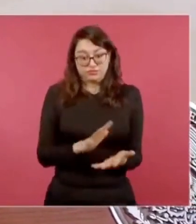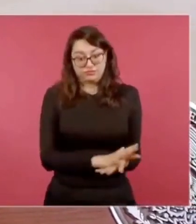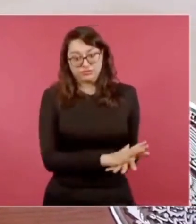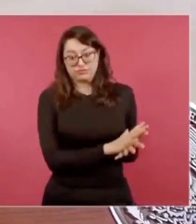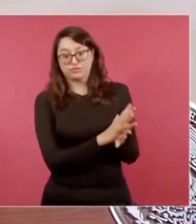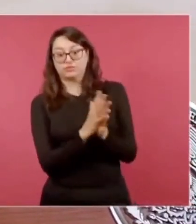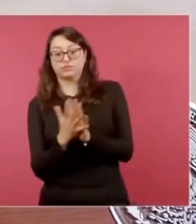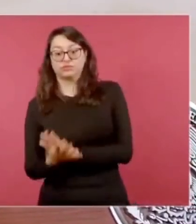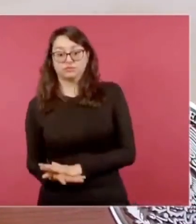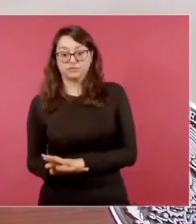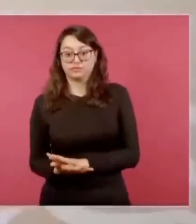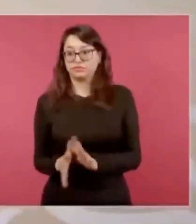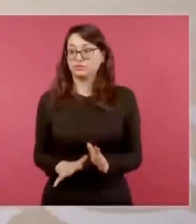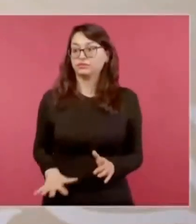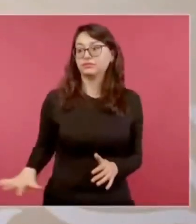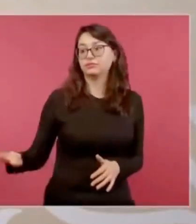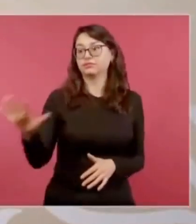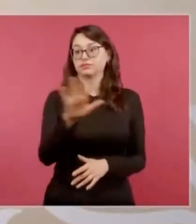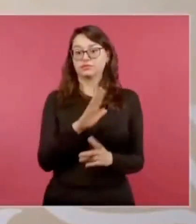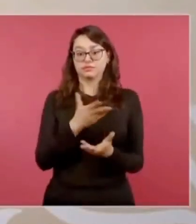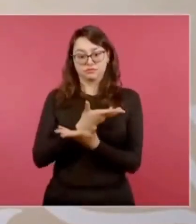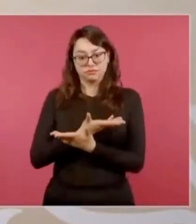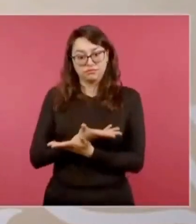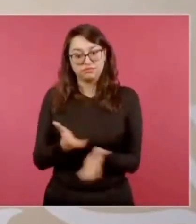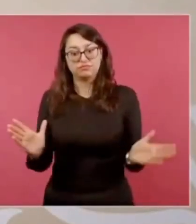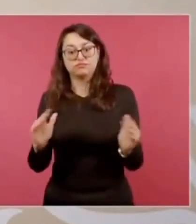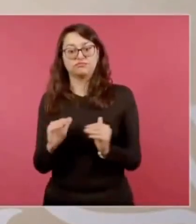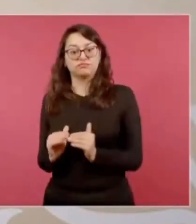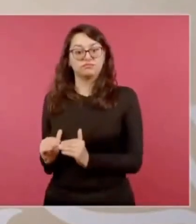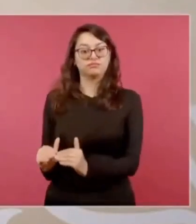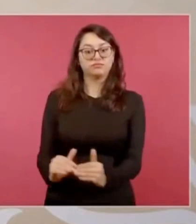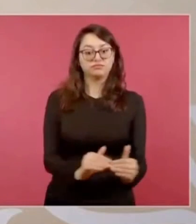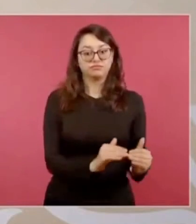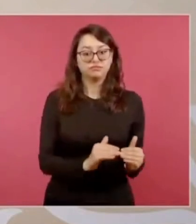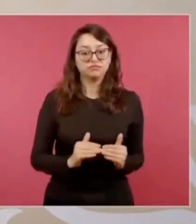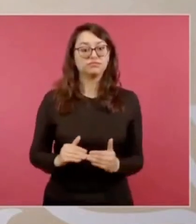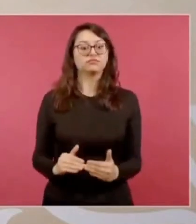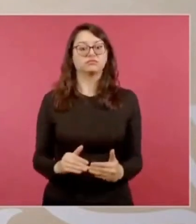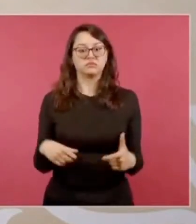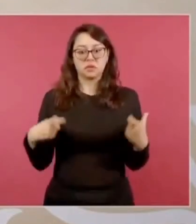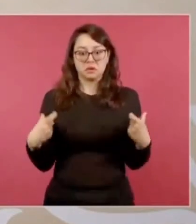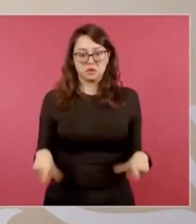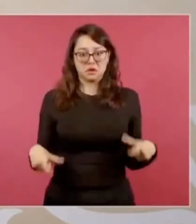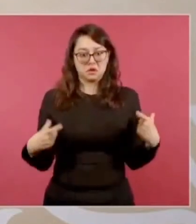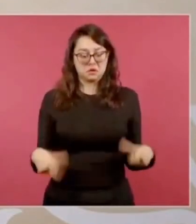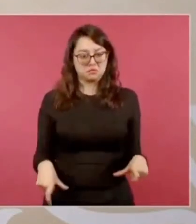de la riqueza, del ingreso, del presupuesto.